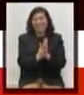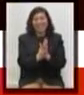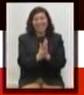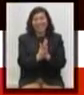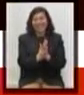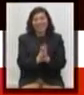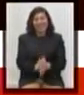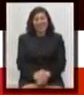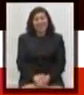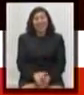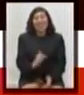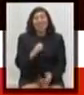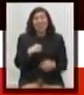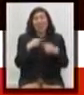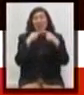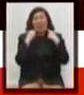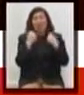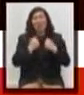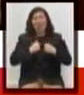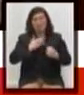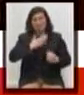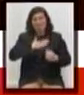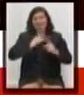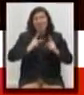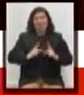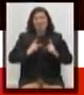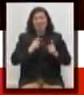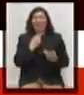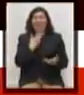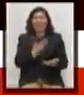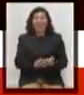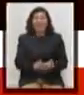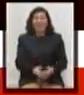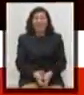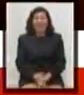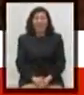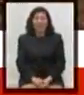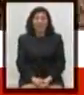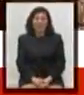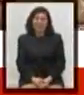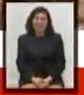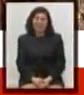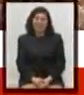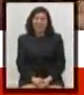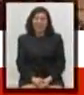Nada. Estoy contenta con mi vida. Muchas gracias. Gracias.